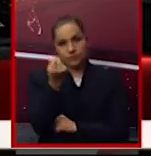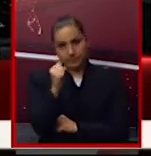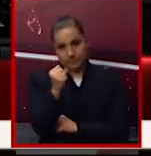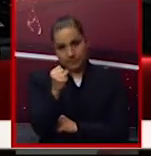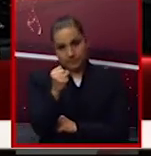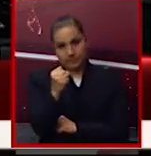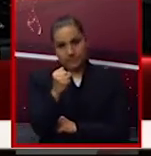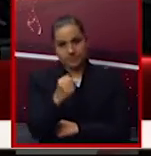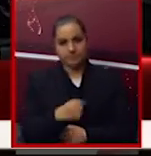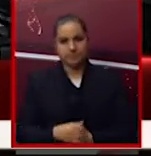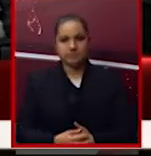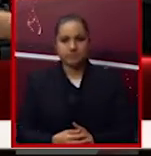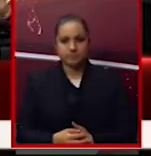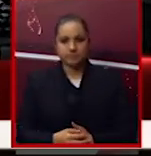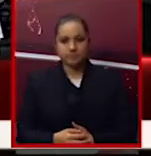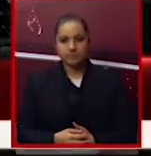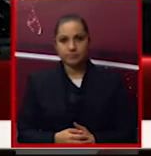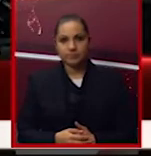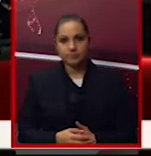septiembre.